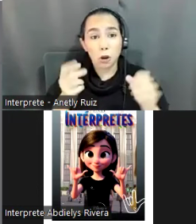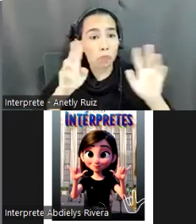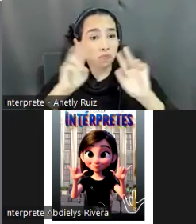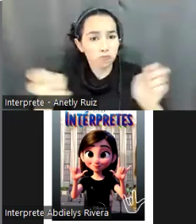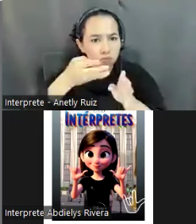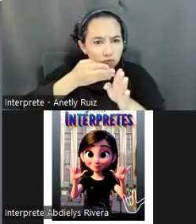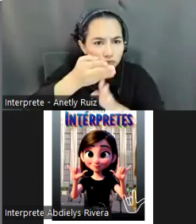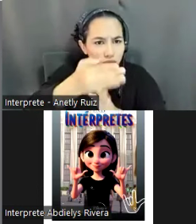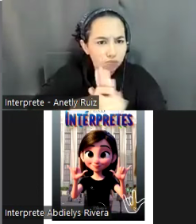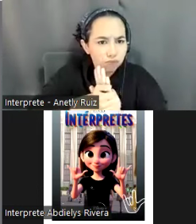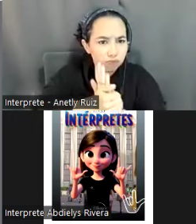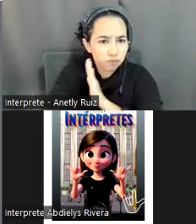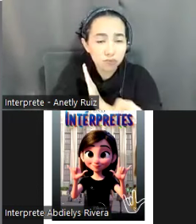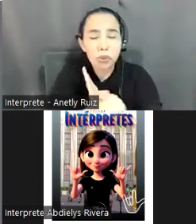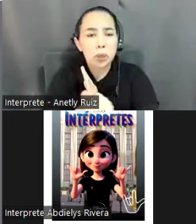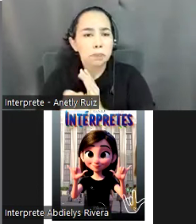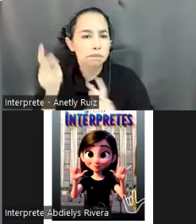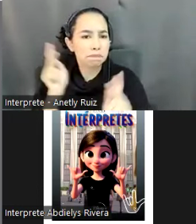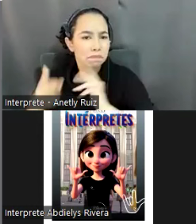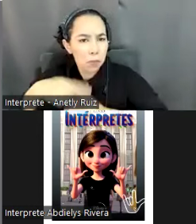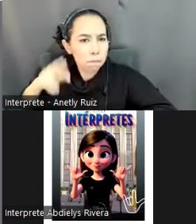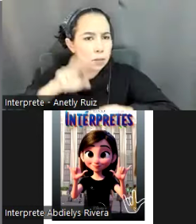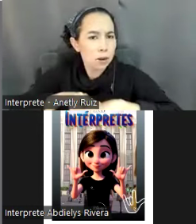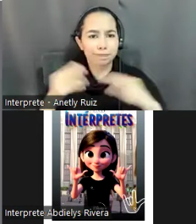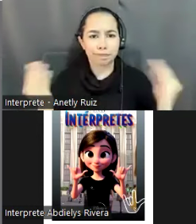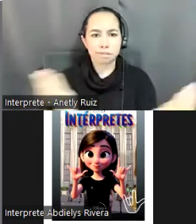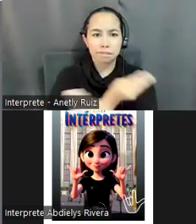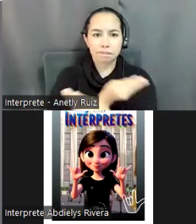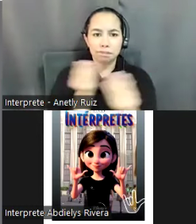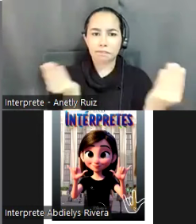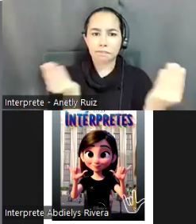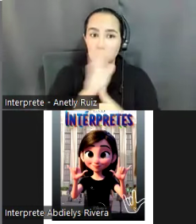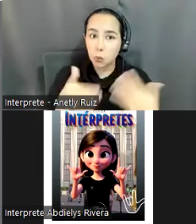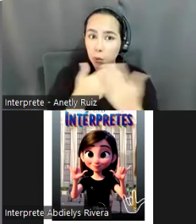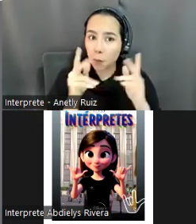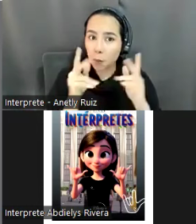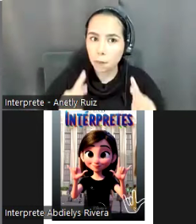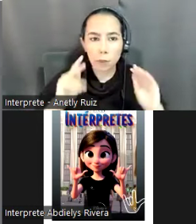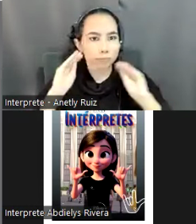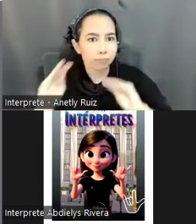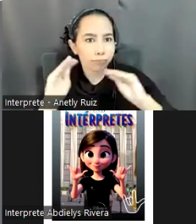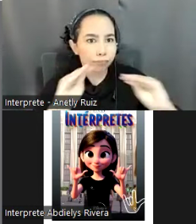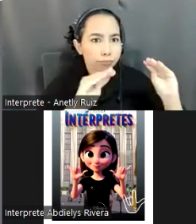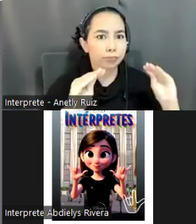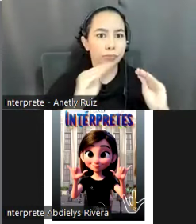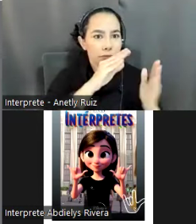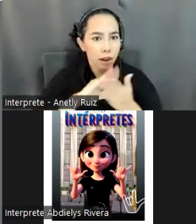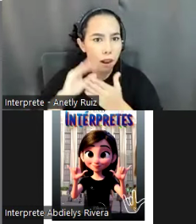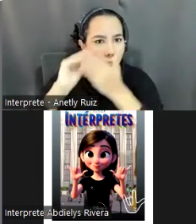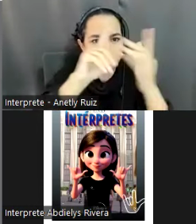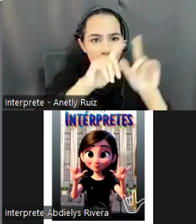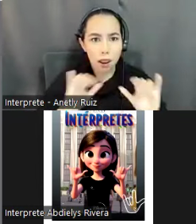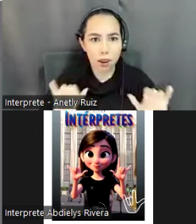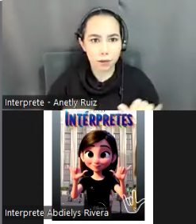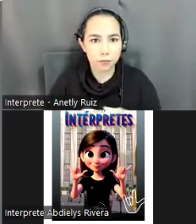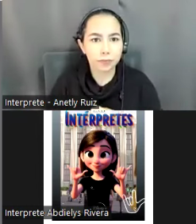enseñan, todos aprenden. De igual manera, se incluye una serie de casos donde tenemos la oportunidad de establecer un